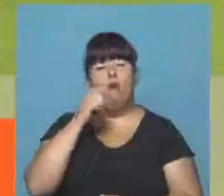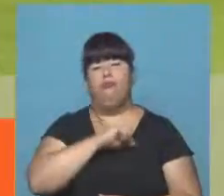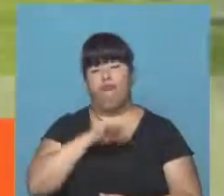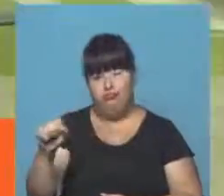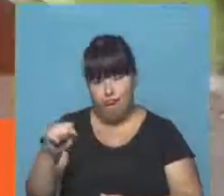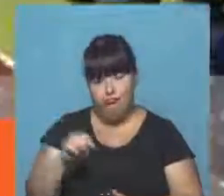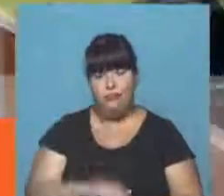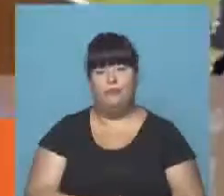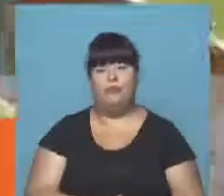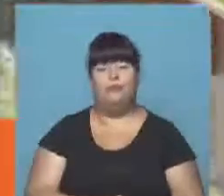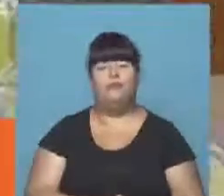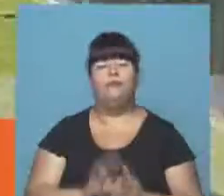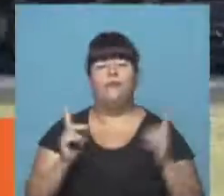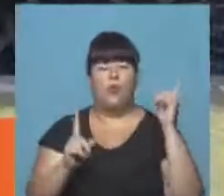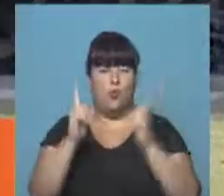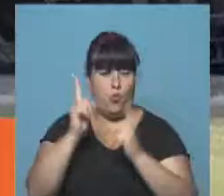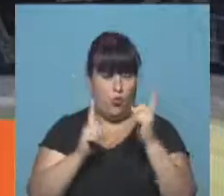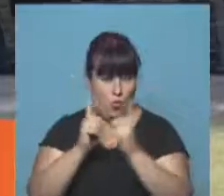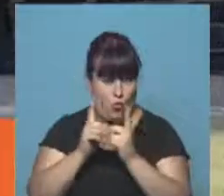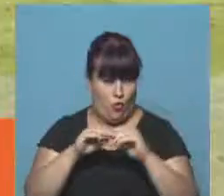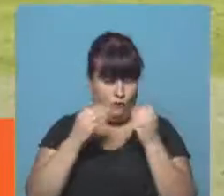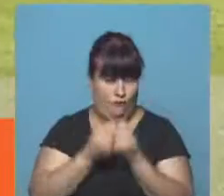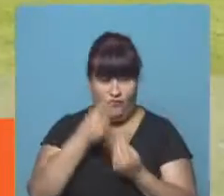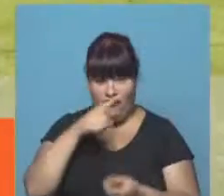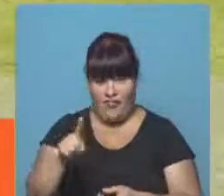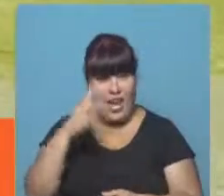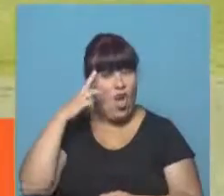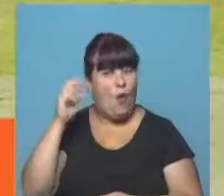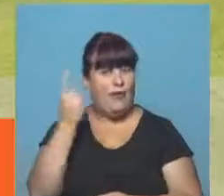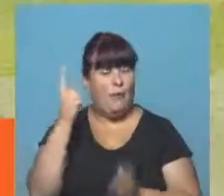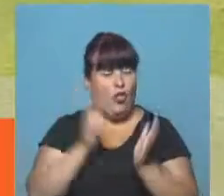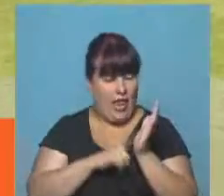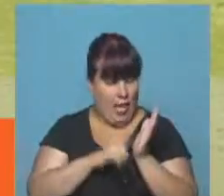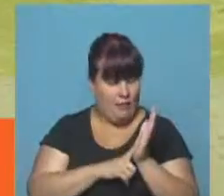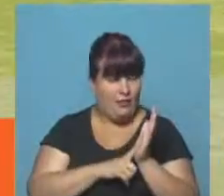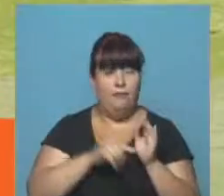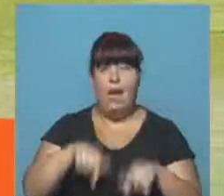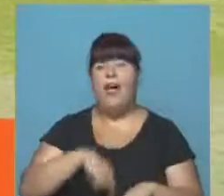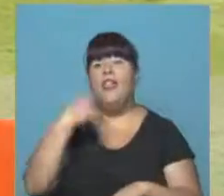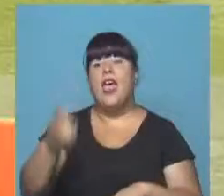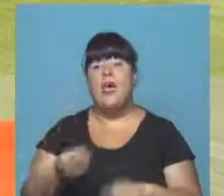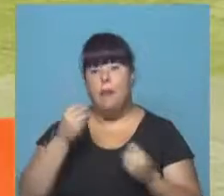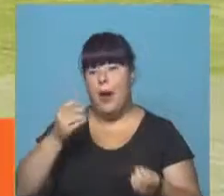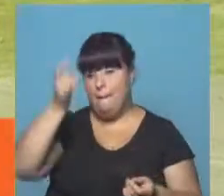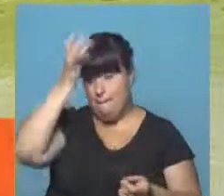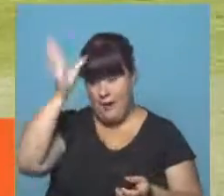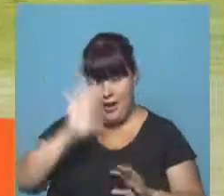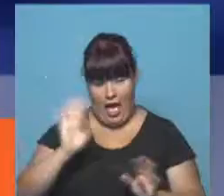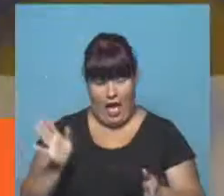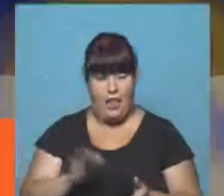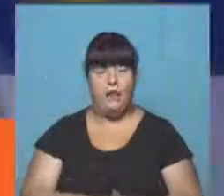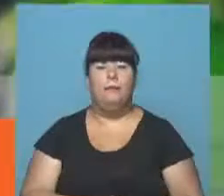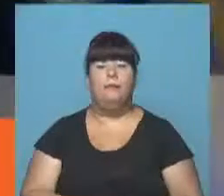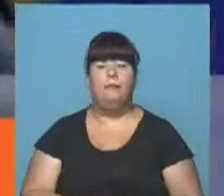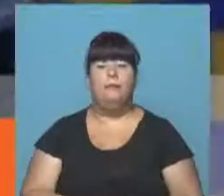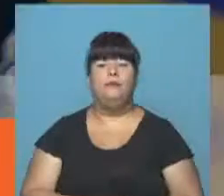manera ponía las cifras definitivas en los 90 reglamentarios. Llevaba el momento de la definición con los tiros desde el punto